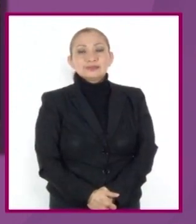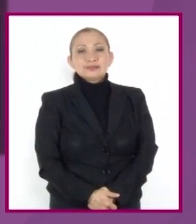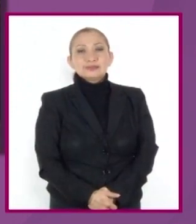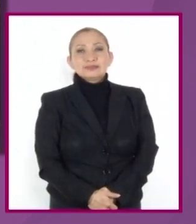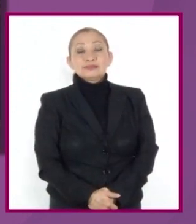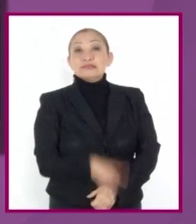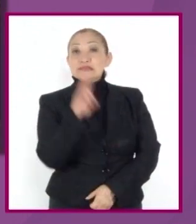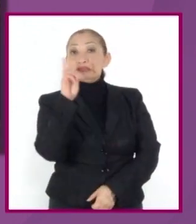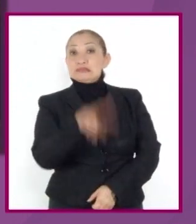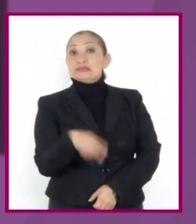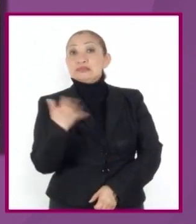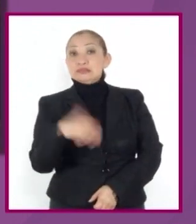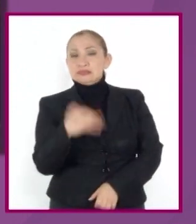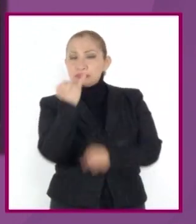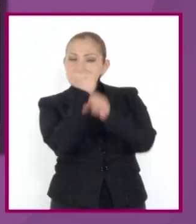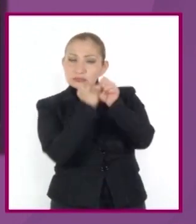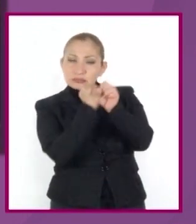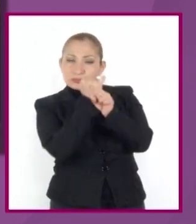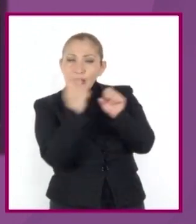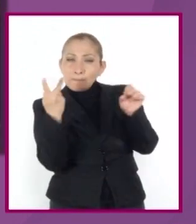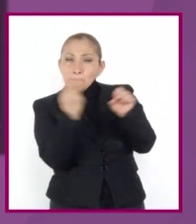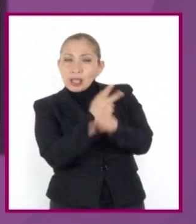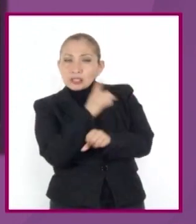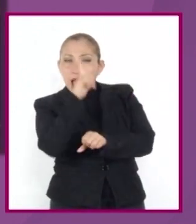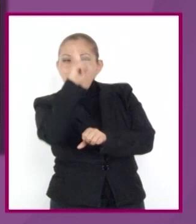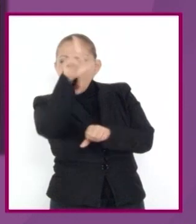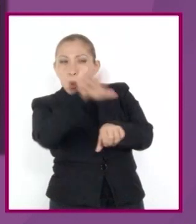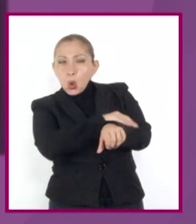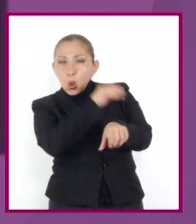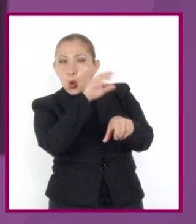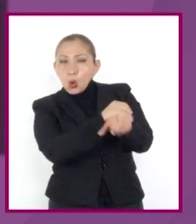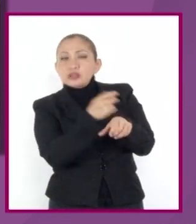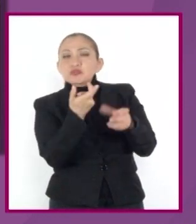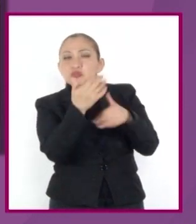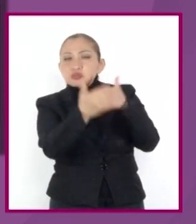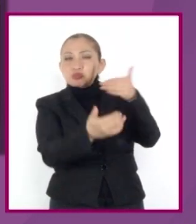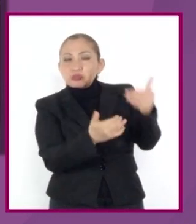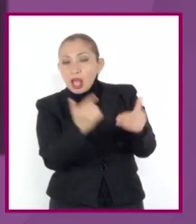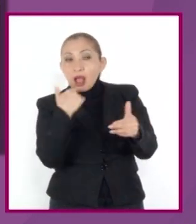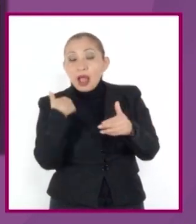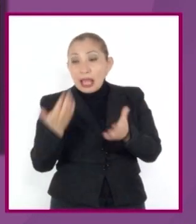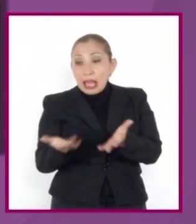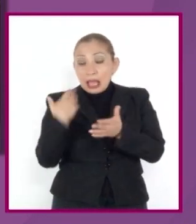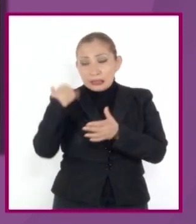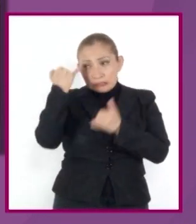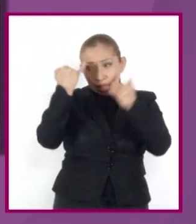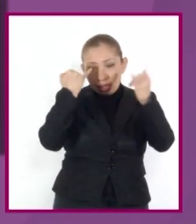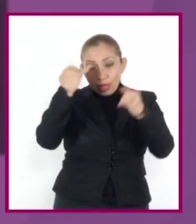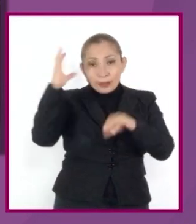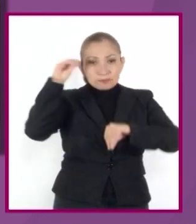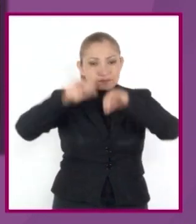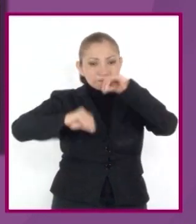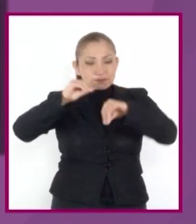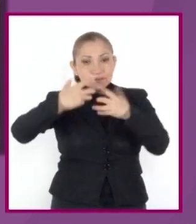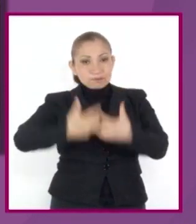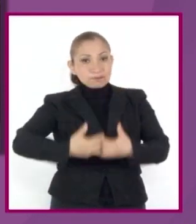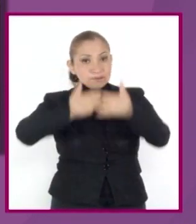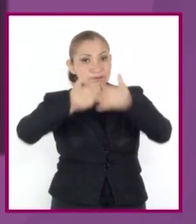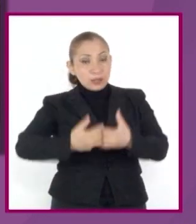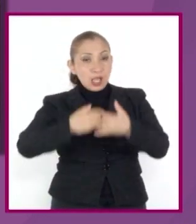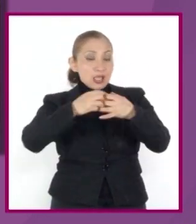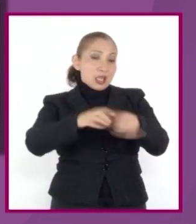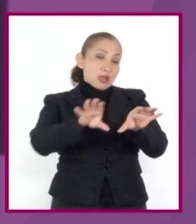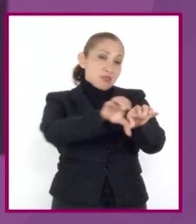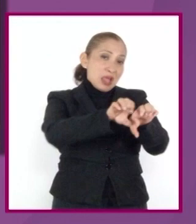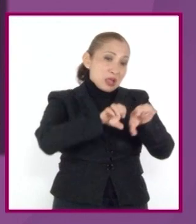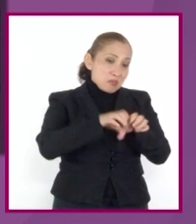No cabe duda de que el estudio de los fenómenos eléctricos y de la corriente eléctrica ha impulsado el desarrollo y la fabricación de aparatos y equipos.